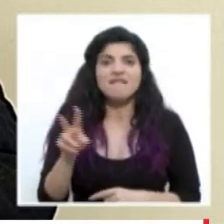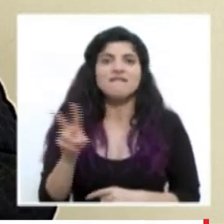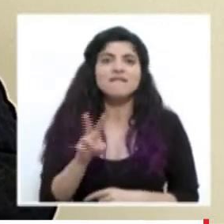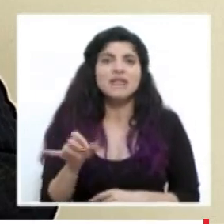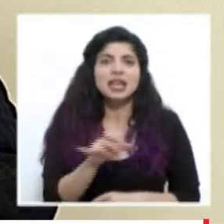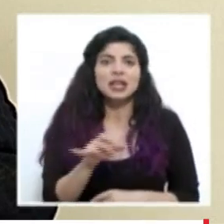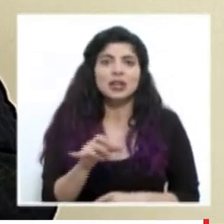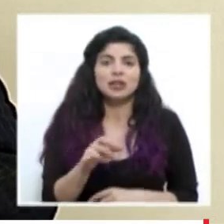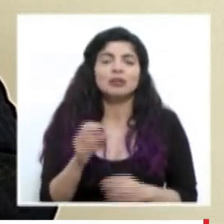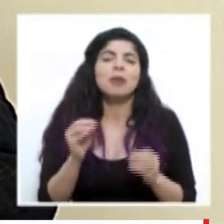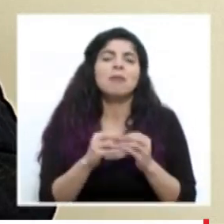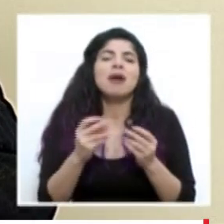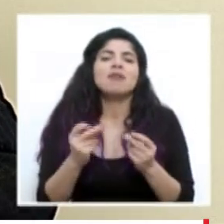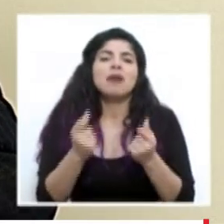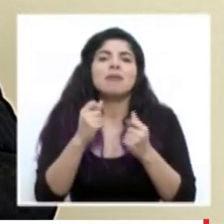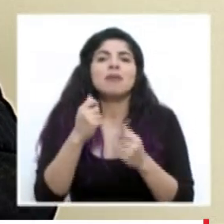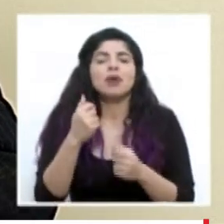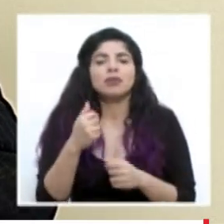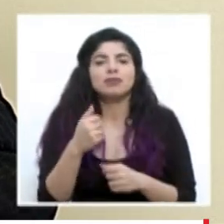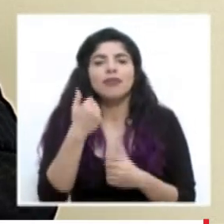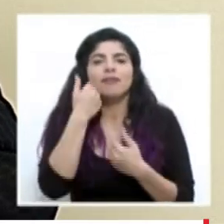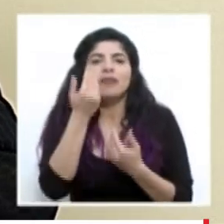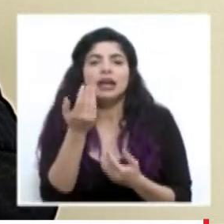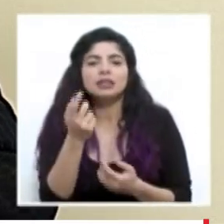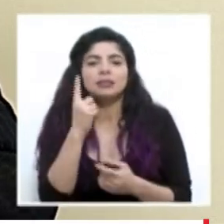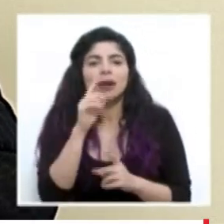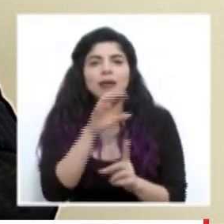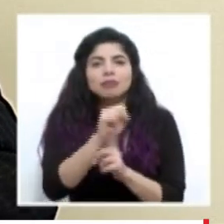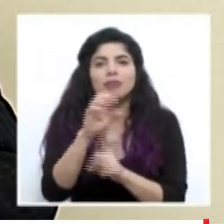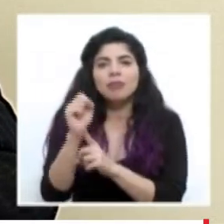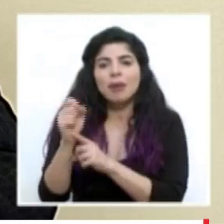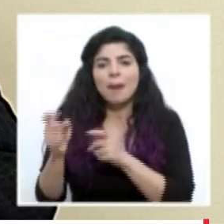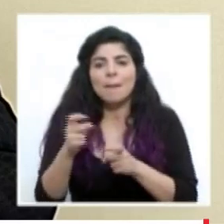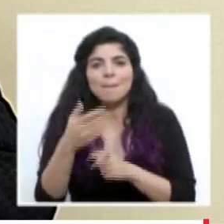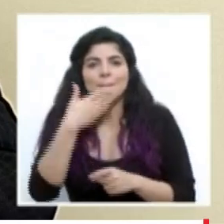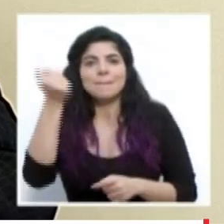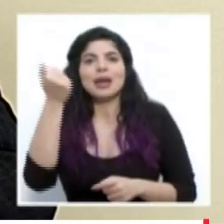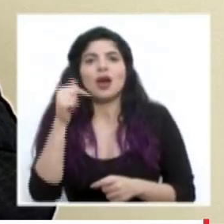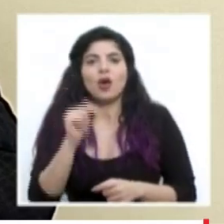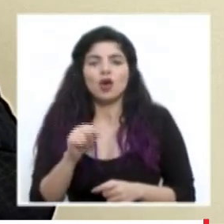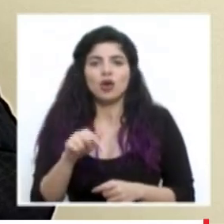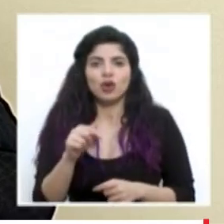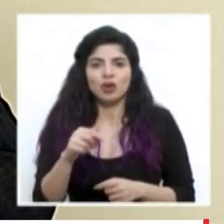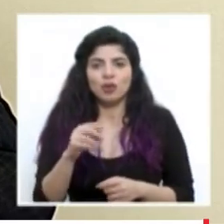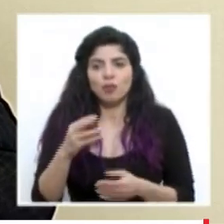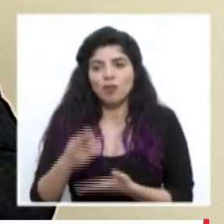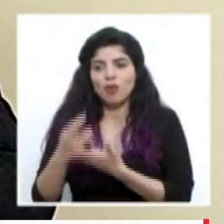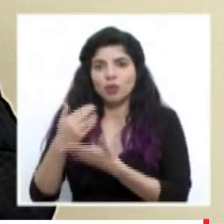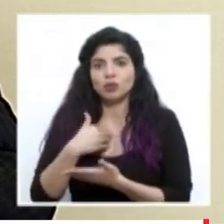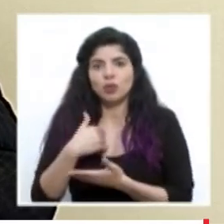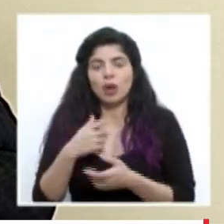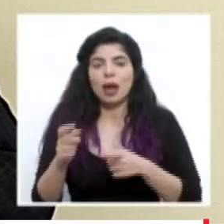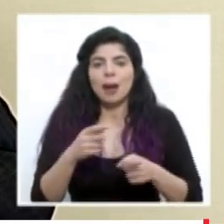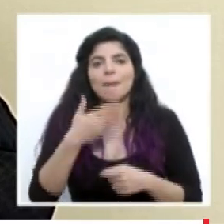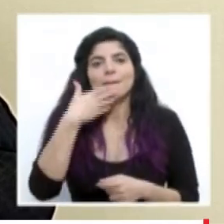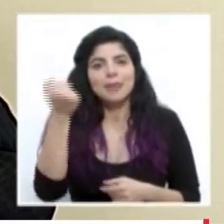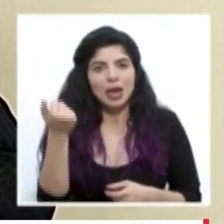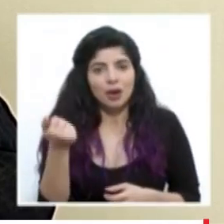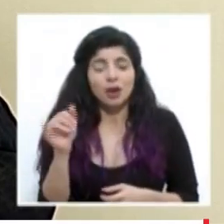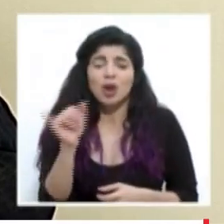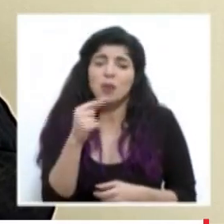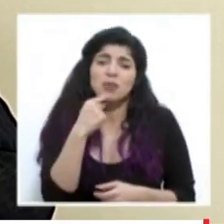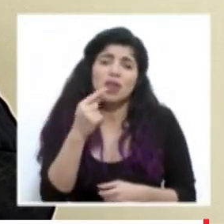un asunto más de practicidad y de encontrar la mayor eficacia, eficiencia en lo que estamos haciendo con los recursos que tenemos. Y es, como